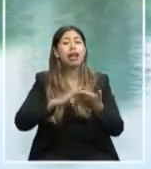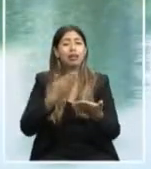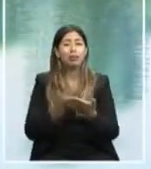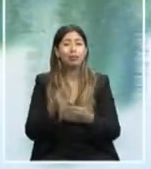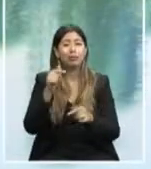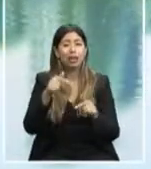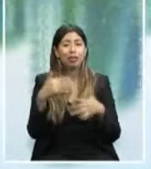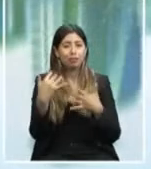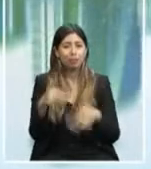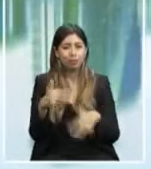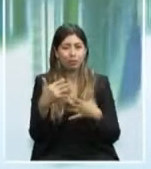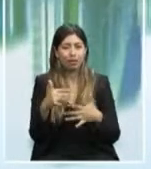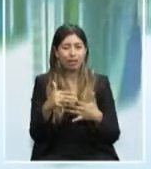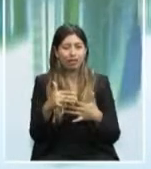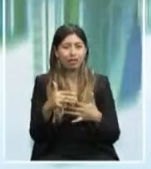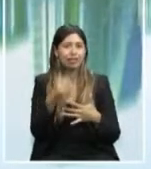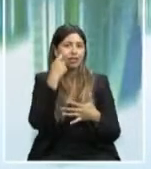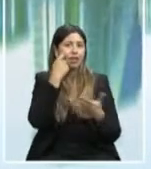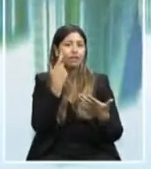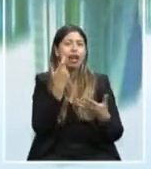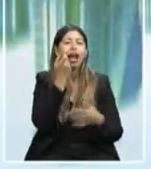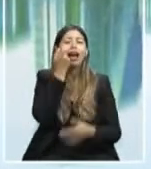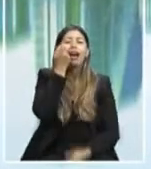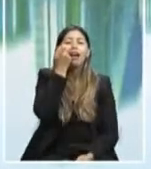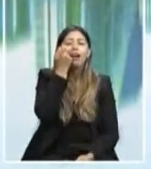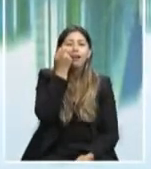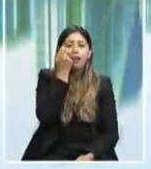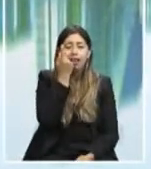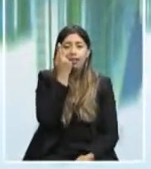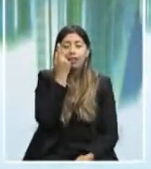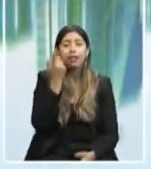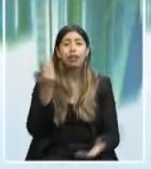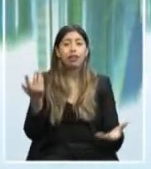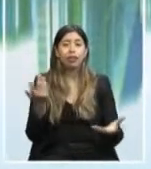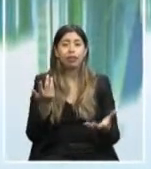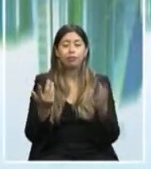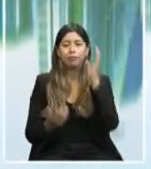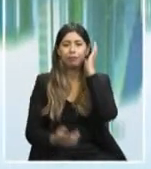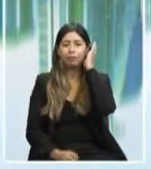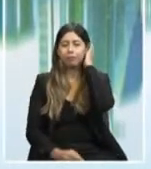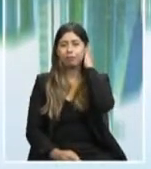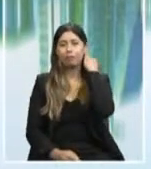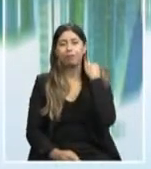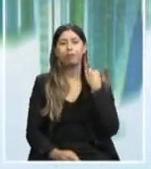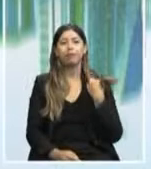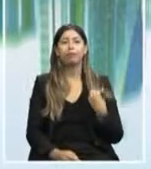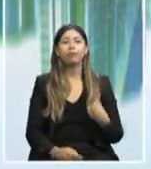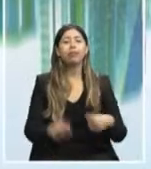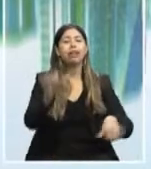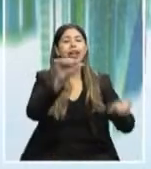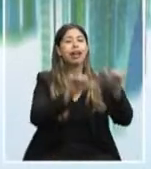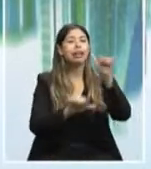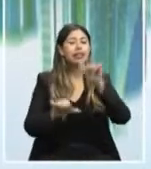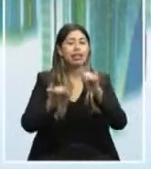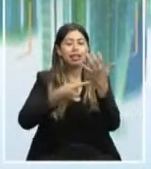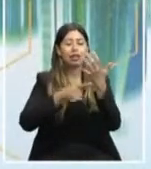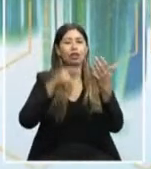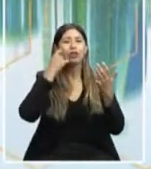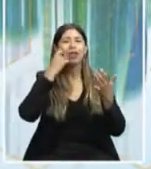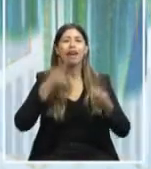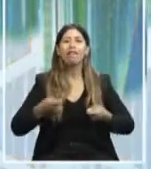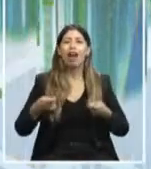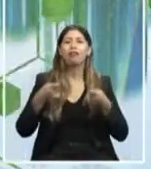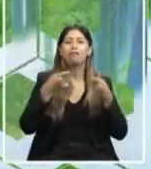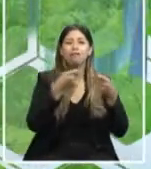fundamental. Entender por sobre todas las cosas que apostar a la ciencia y tecnología, apostar